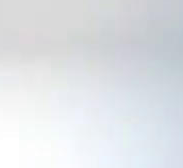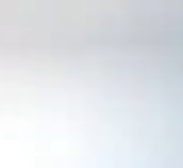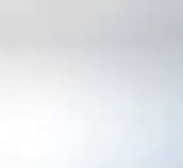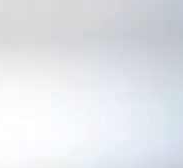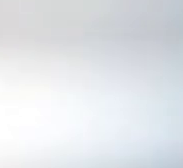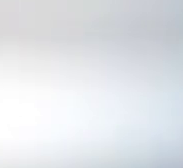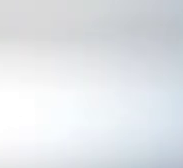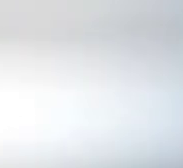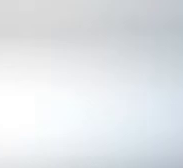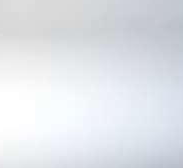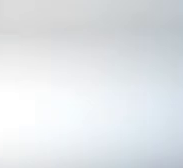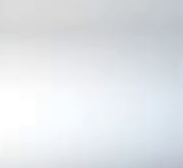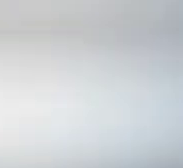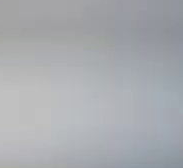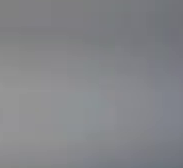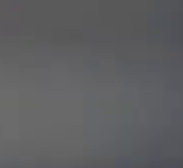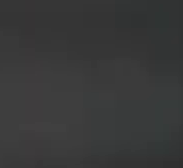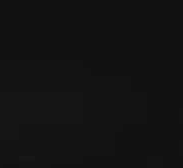¡Gracias!